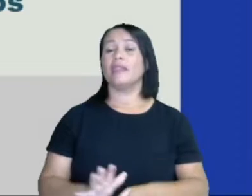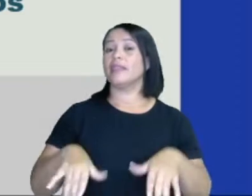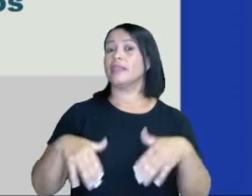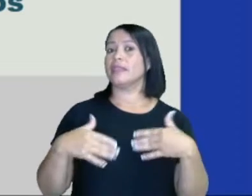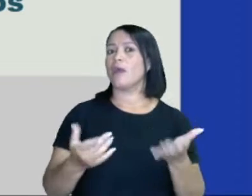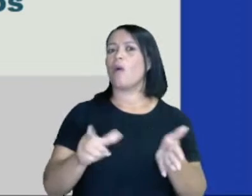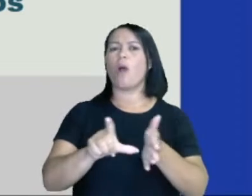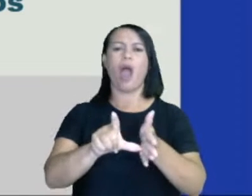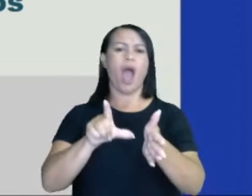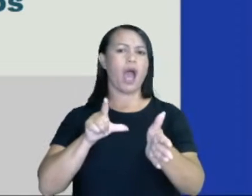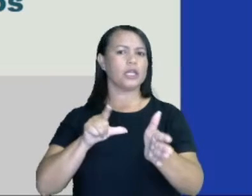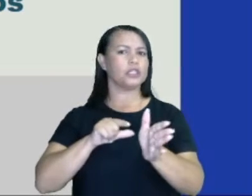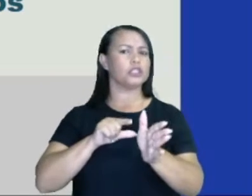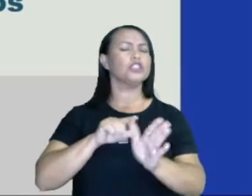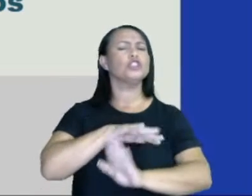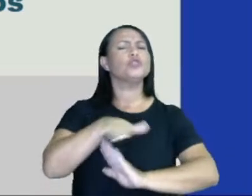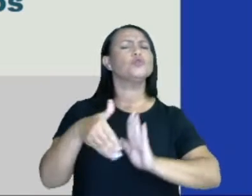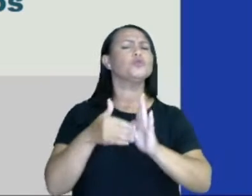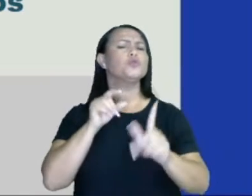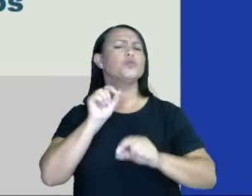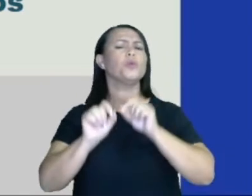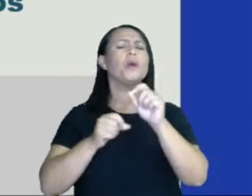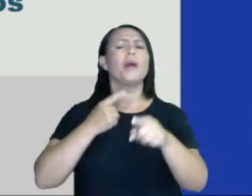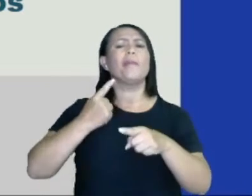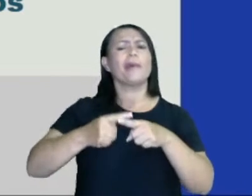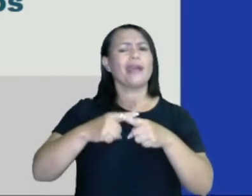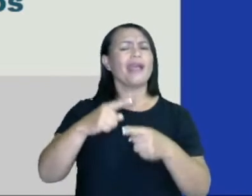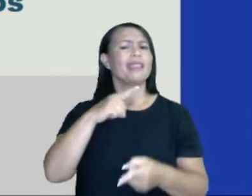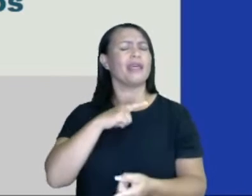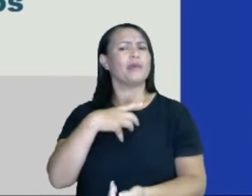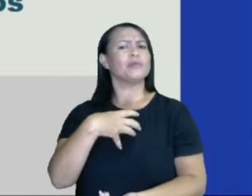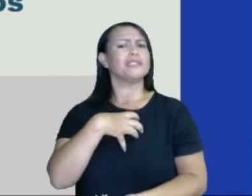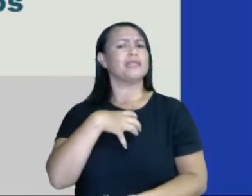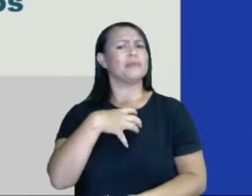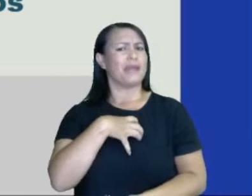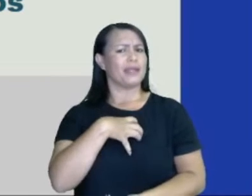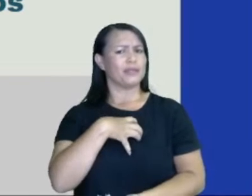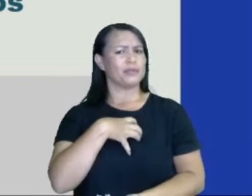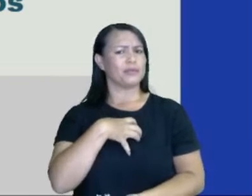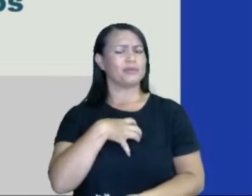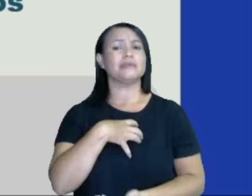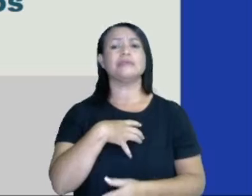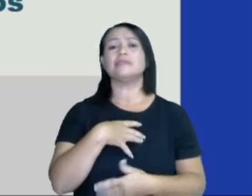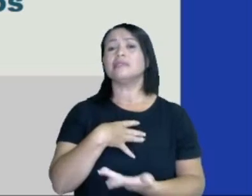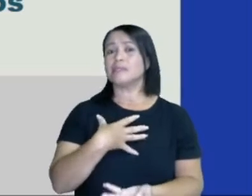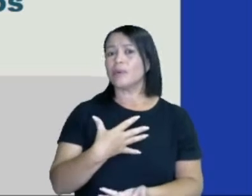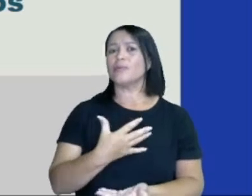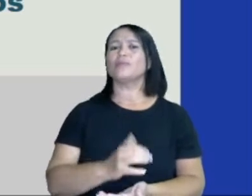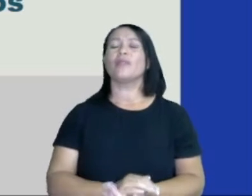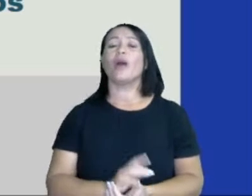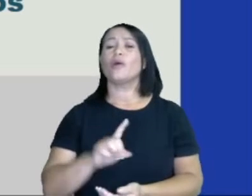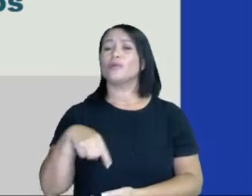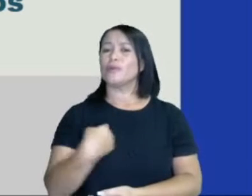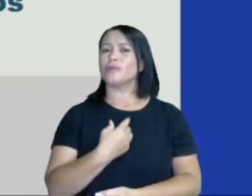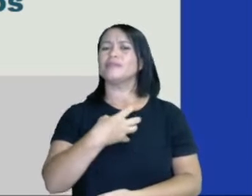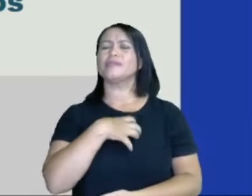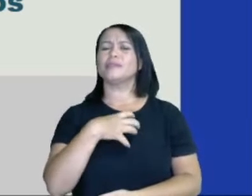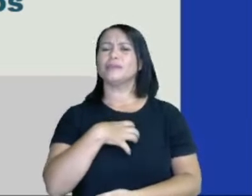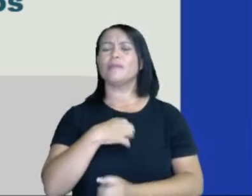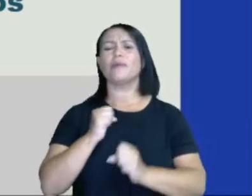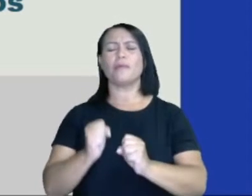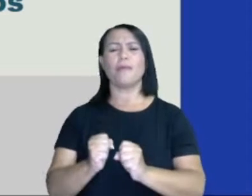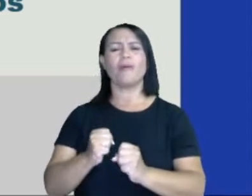Então, antes de tudo, ¿por qué tenemos sentimientos? Los sentimientos nos permiten dar sentido a